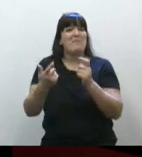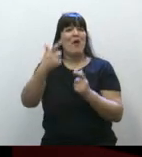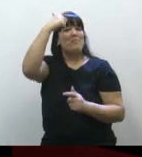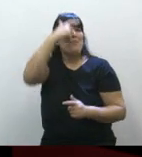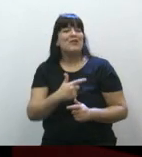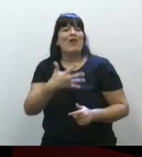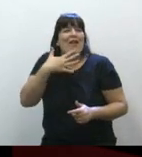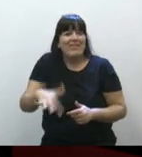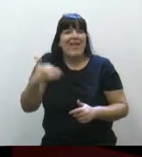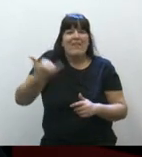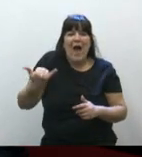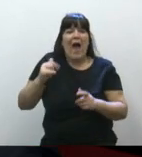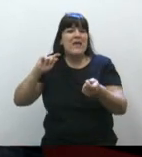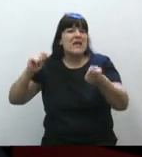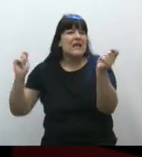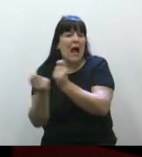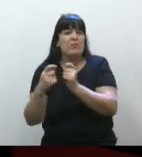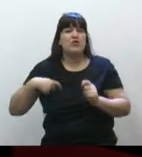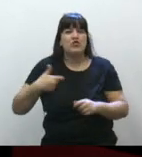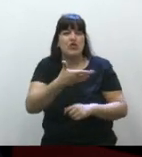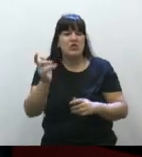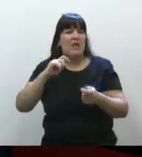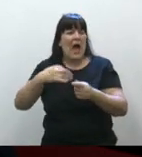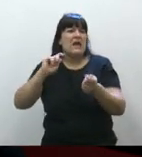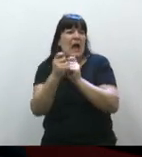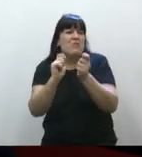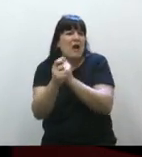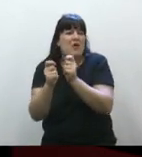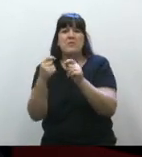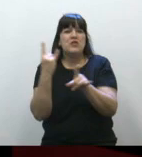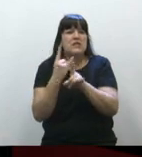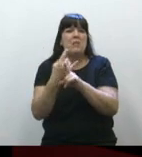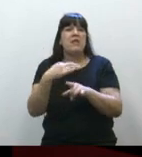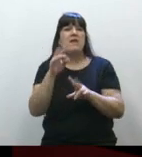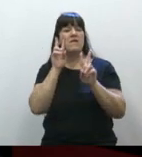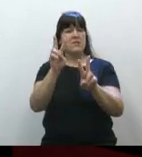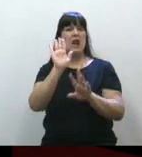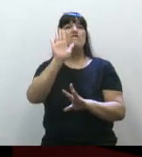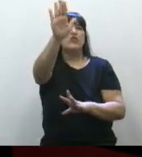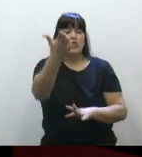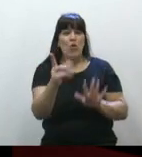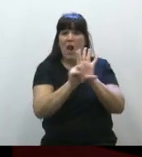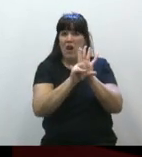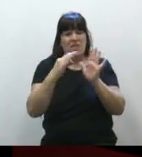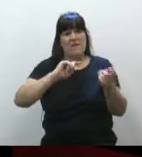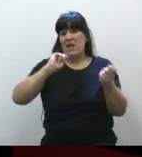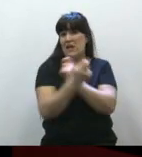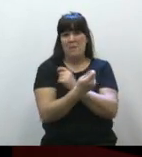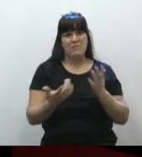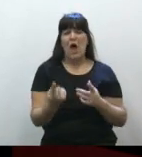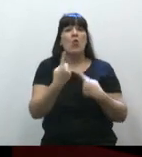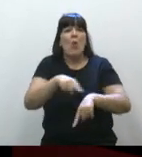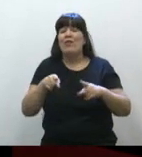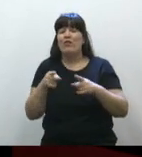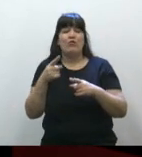sociedades con la mirada siempre hacia adelante y entonces las leyes deben cambiar las veces que resulte